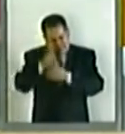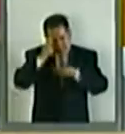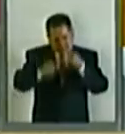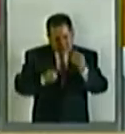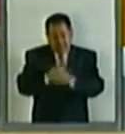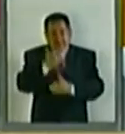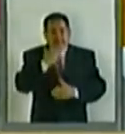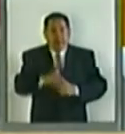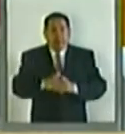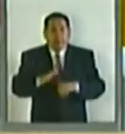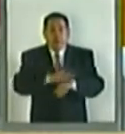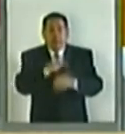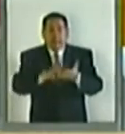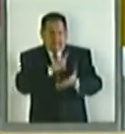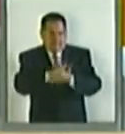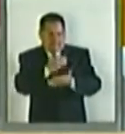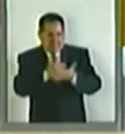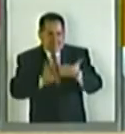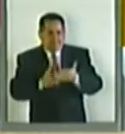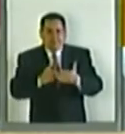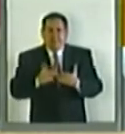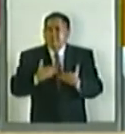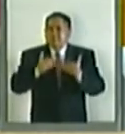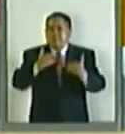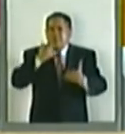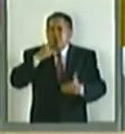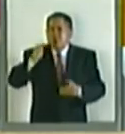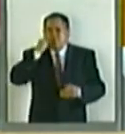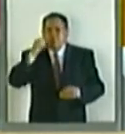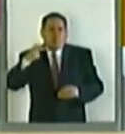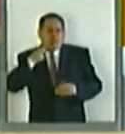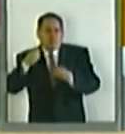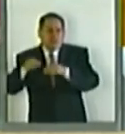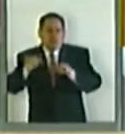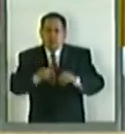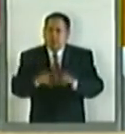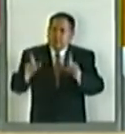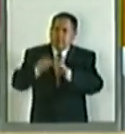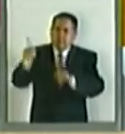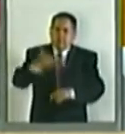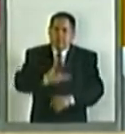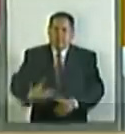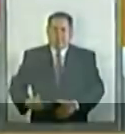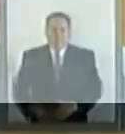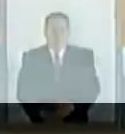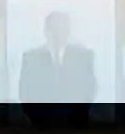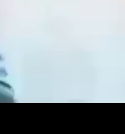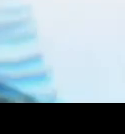porque las reformas estructurales van más allá del costo político. Es cuanto, señor presidente.